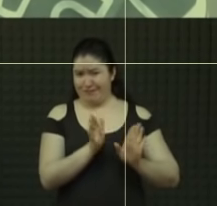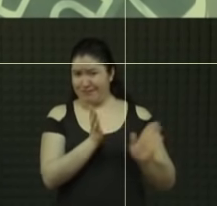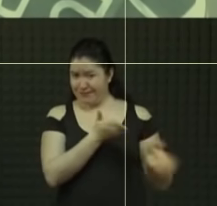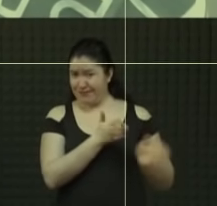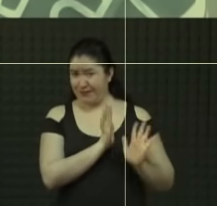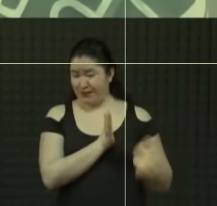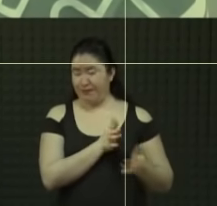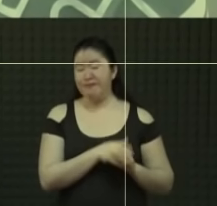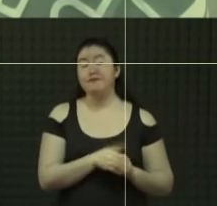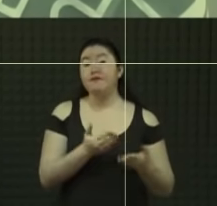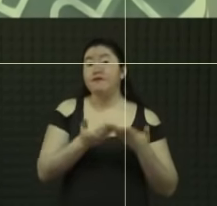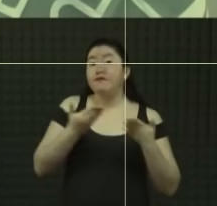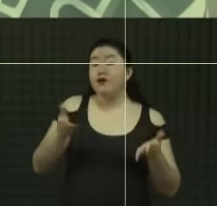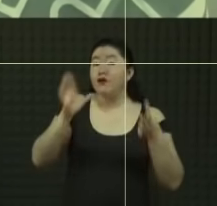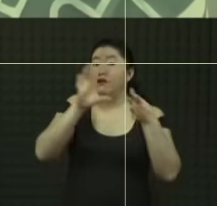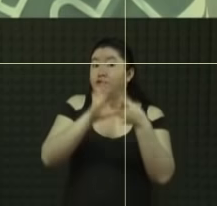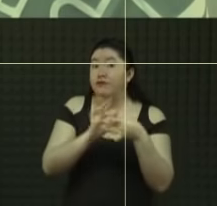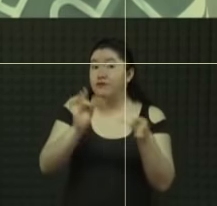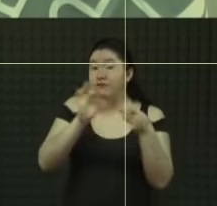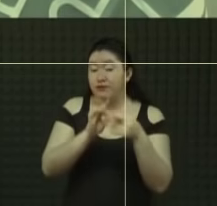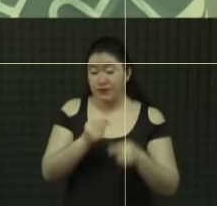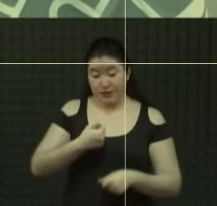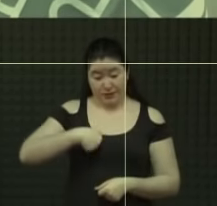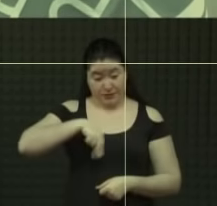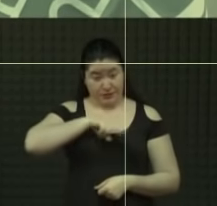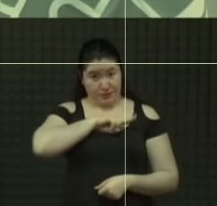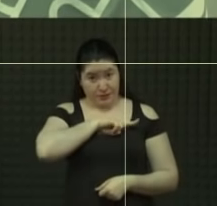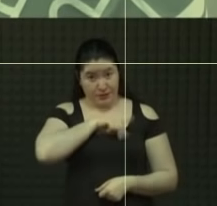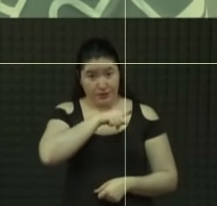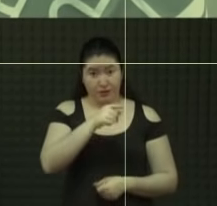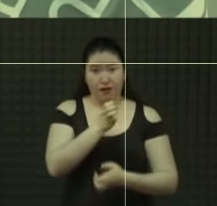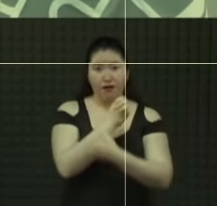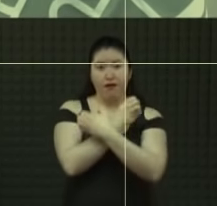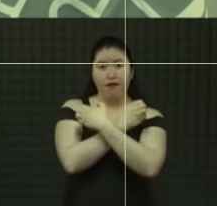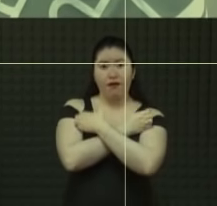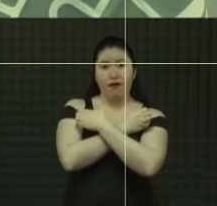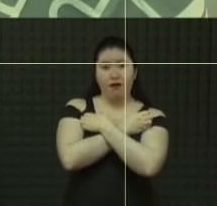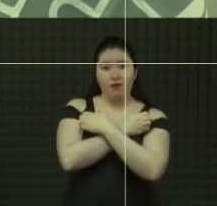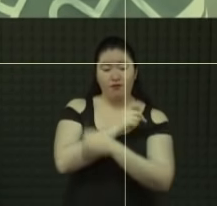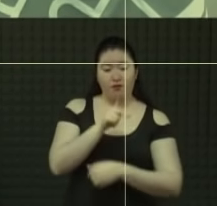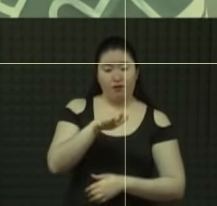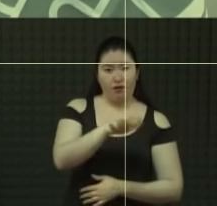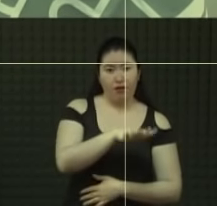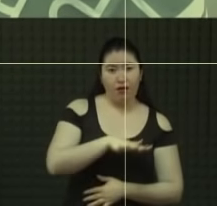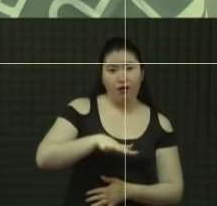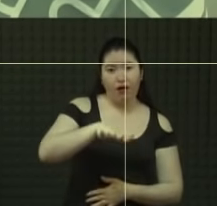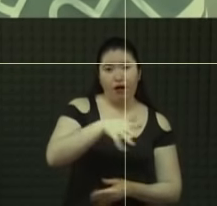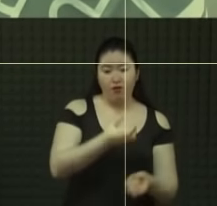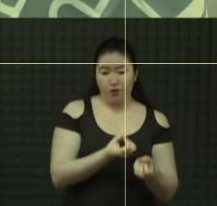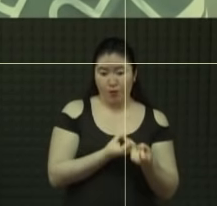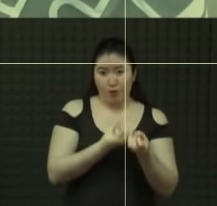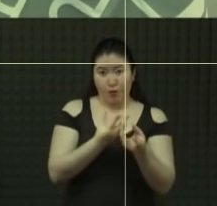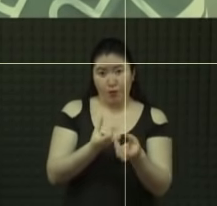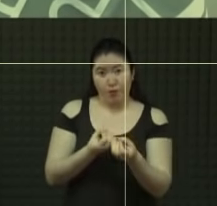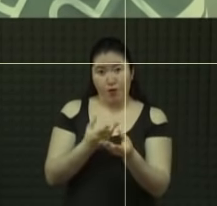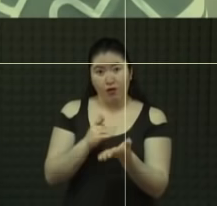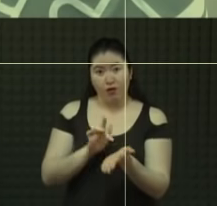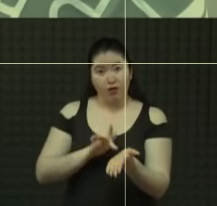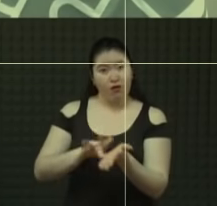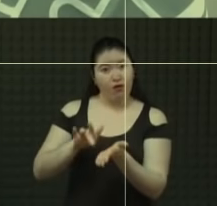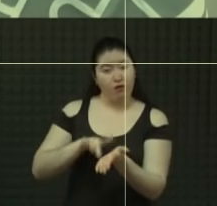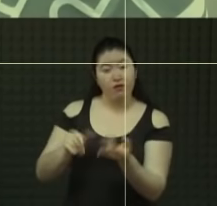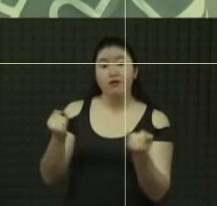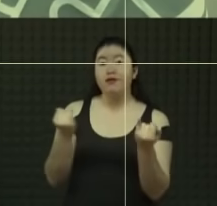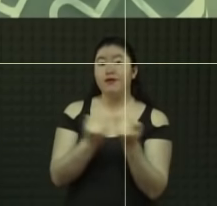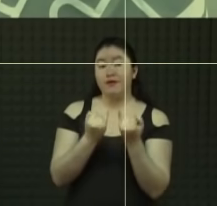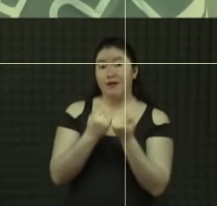muchas ocasiones, si apoyamos la educación pública y damos becas a los estudiantes, ahora inclusive desde preescolar hasta